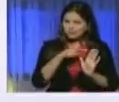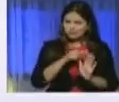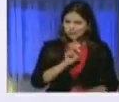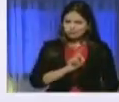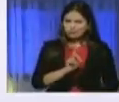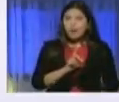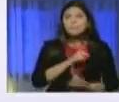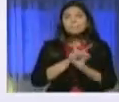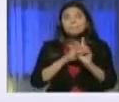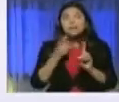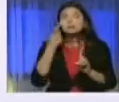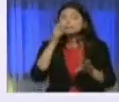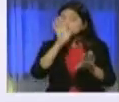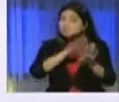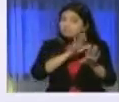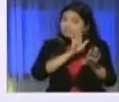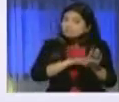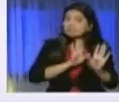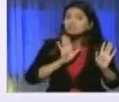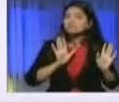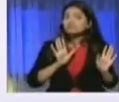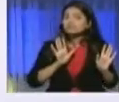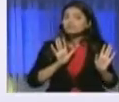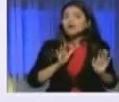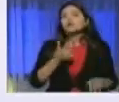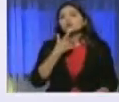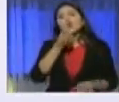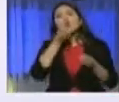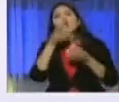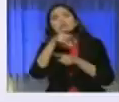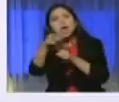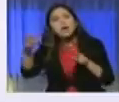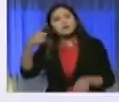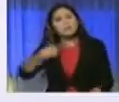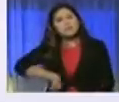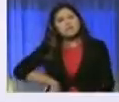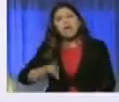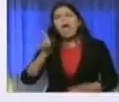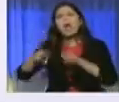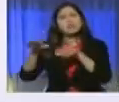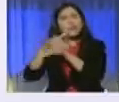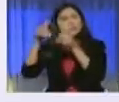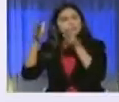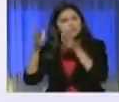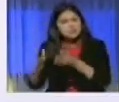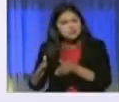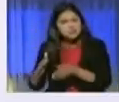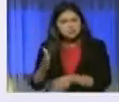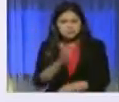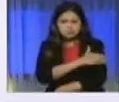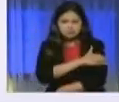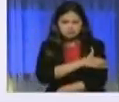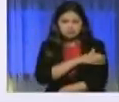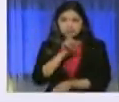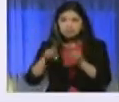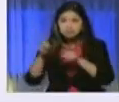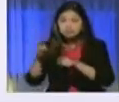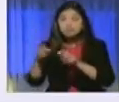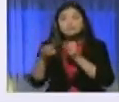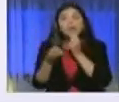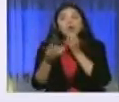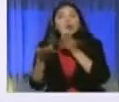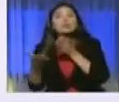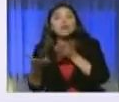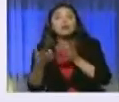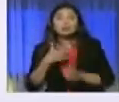Pero para que sepan, le comentaba yo a estos presidentes y primeros ministros, algunos de ellos de la derecha, para que sepan la voluntad absoluta